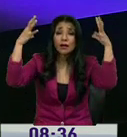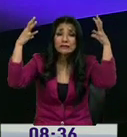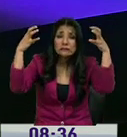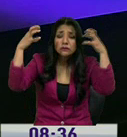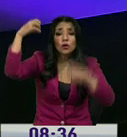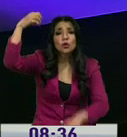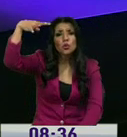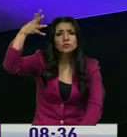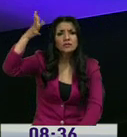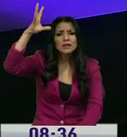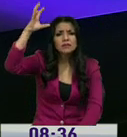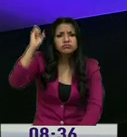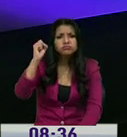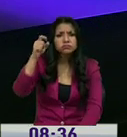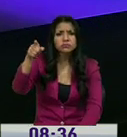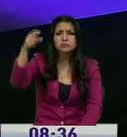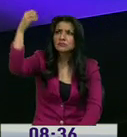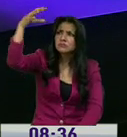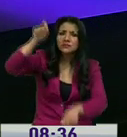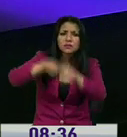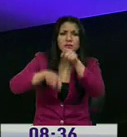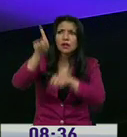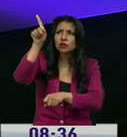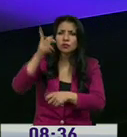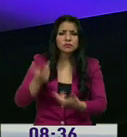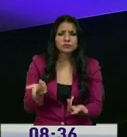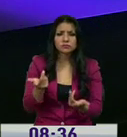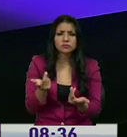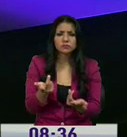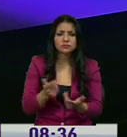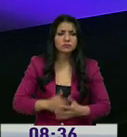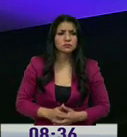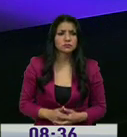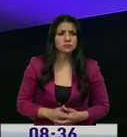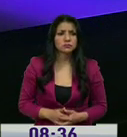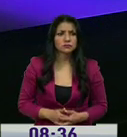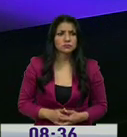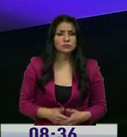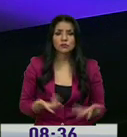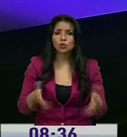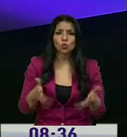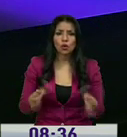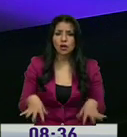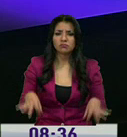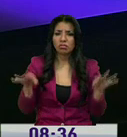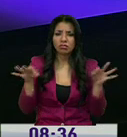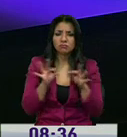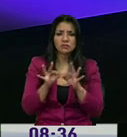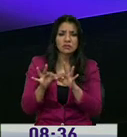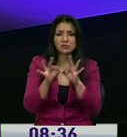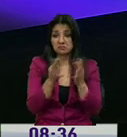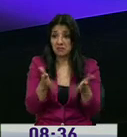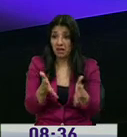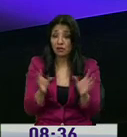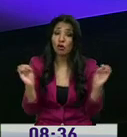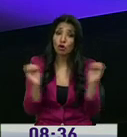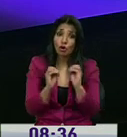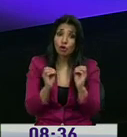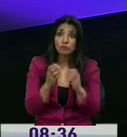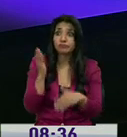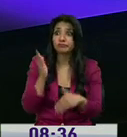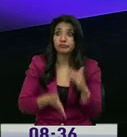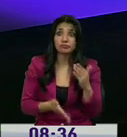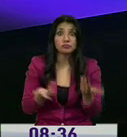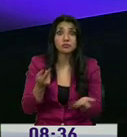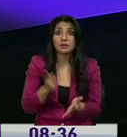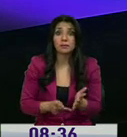tienen luz, luz de los postes del alumbrado público. Entonces, o ya no tenemos para repotenciar, o están caducos, o